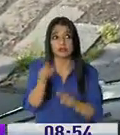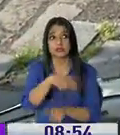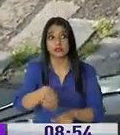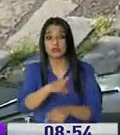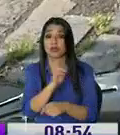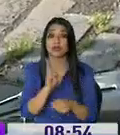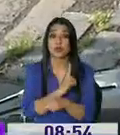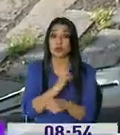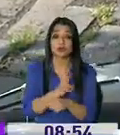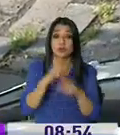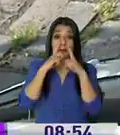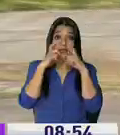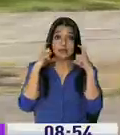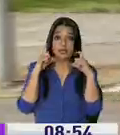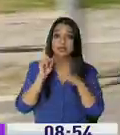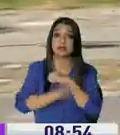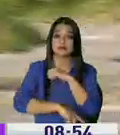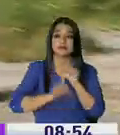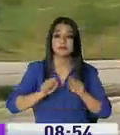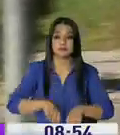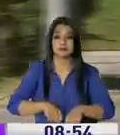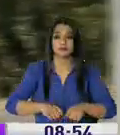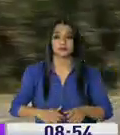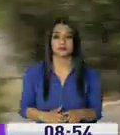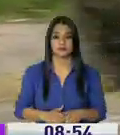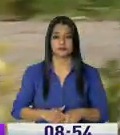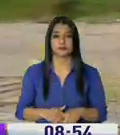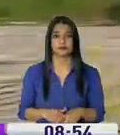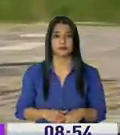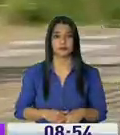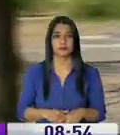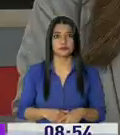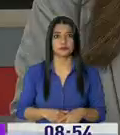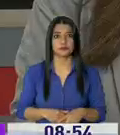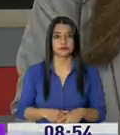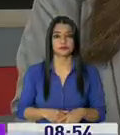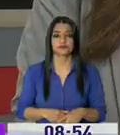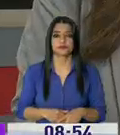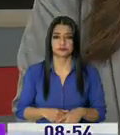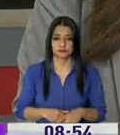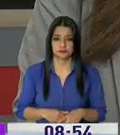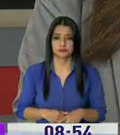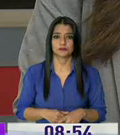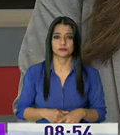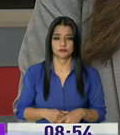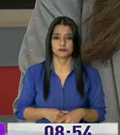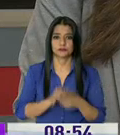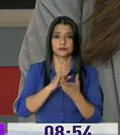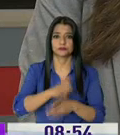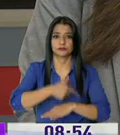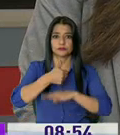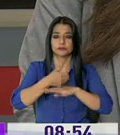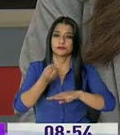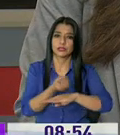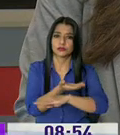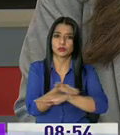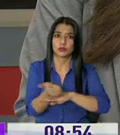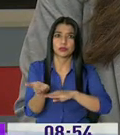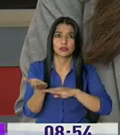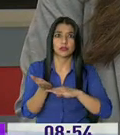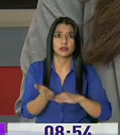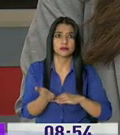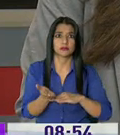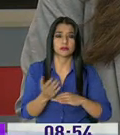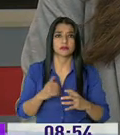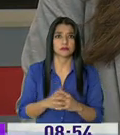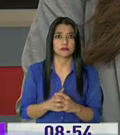no usen mascarilla en la ciudad, informó Sofía Vintimilla. Y las autoridades recomiendan